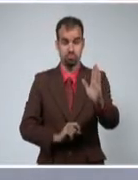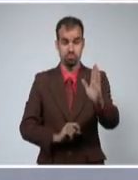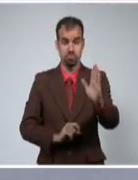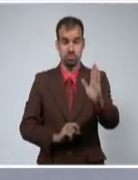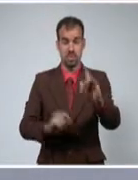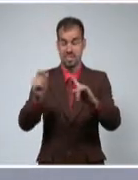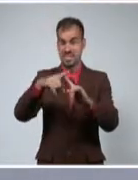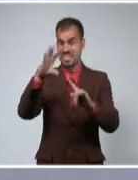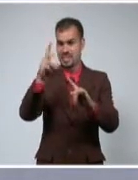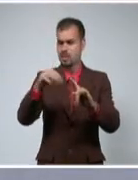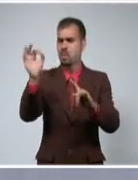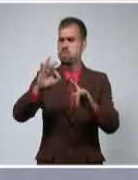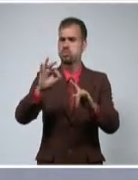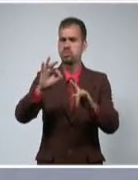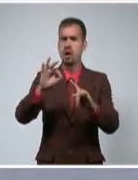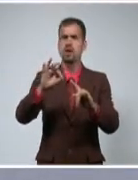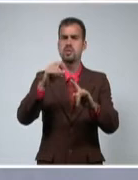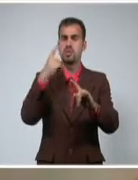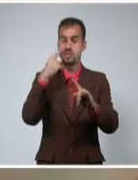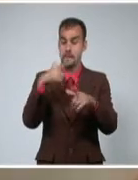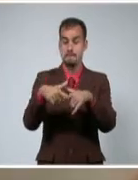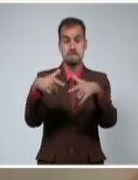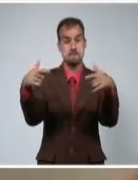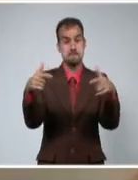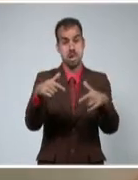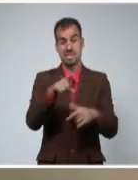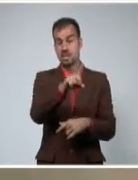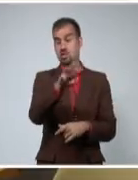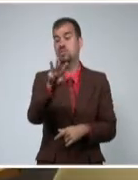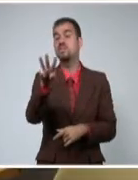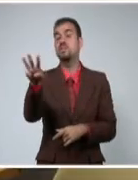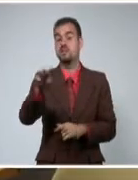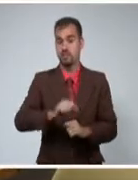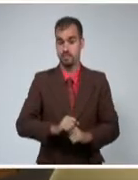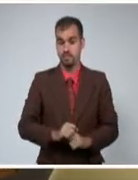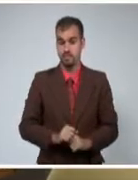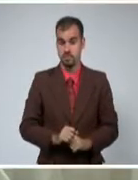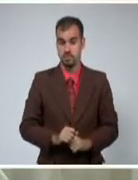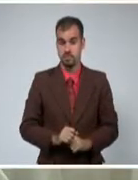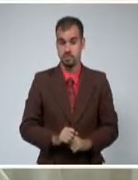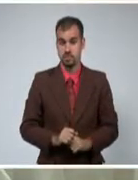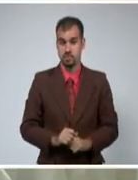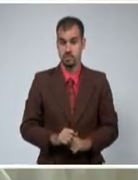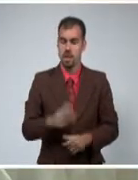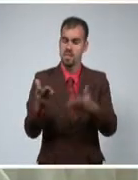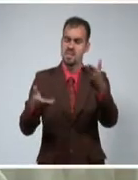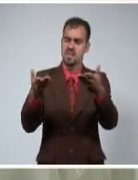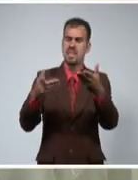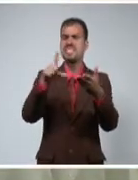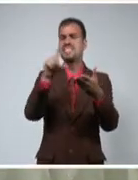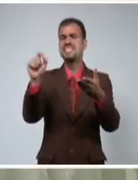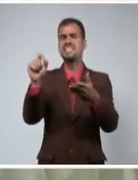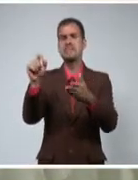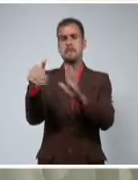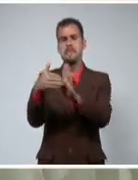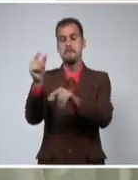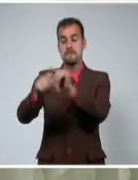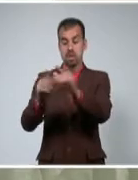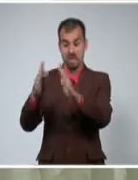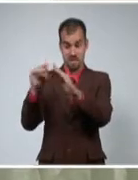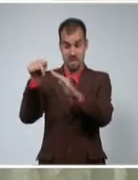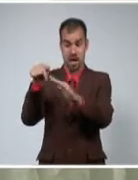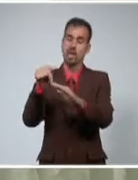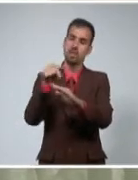supera los 133 casos por 100.000 habitantes. Dentro del municipio de Guanajay se encuentra el